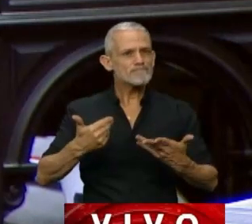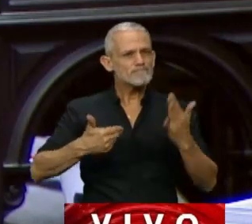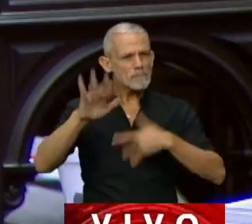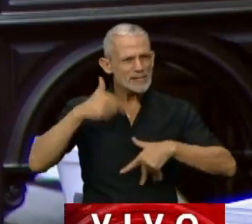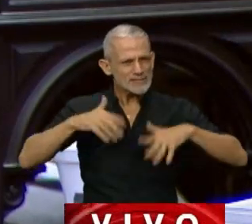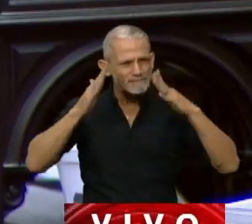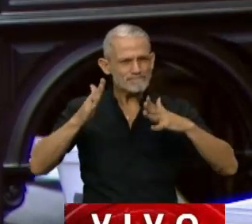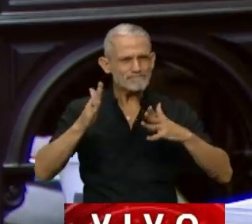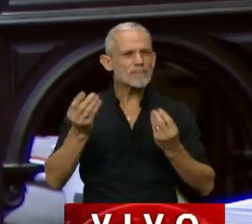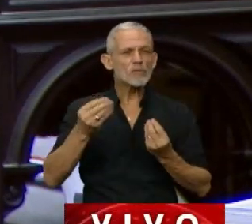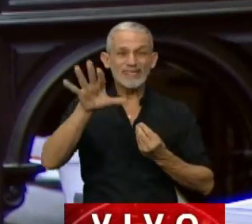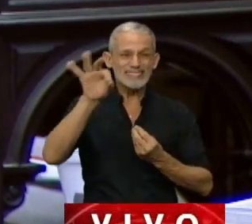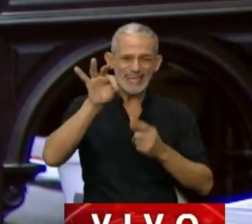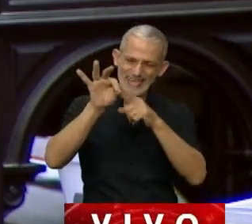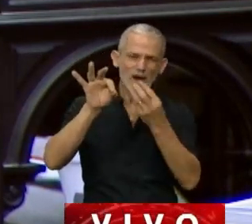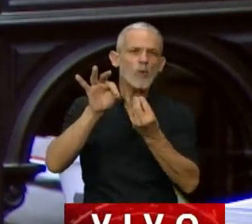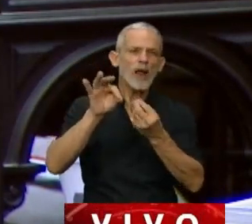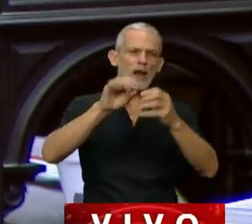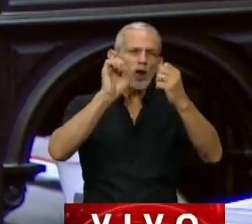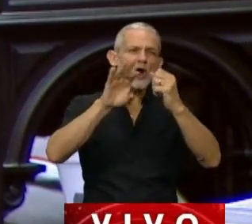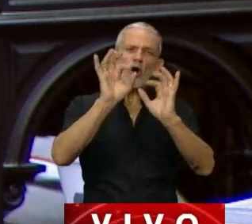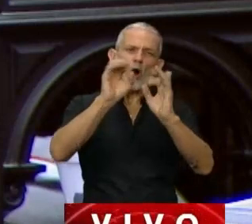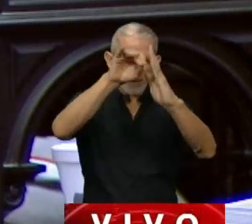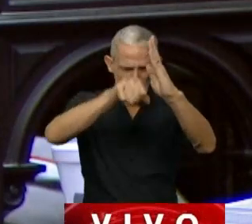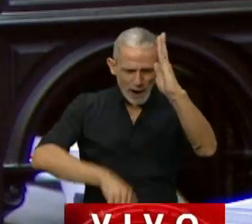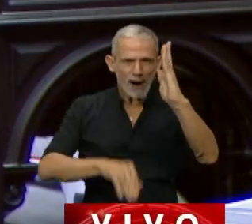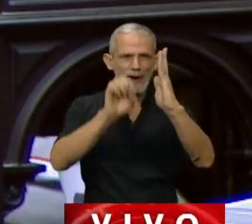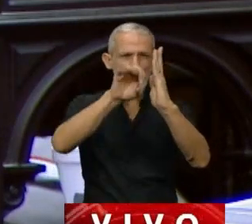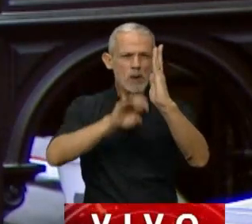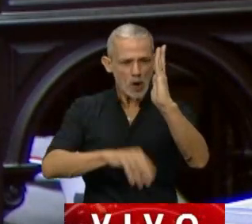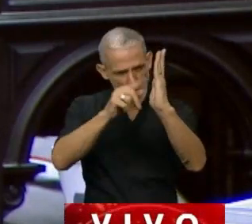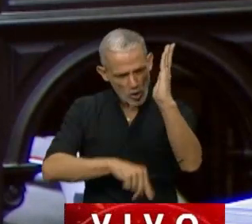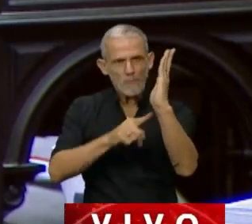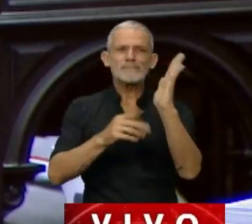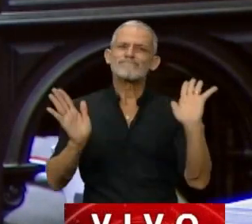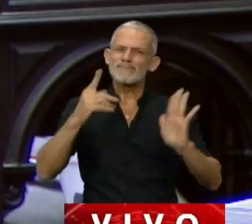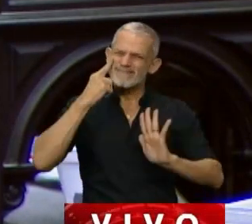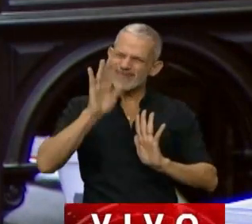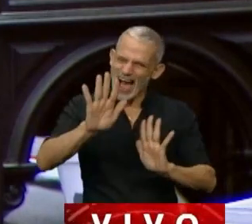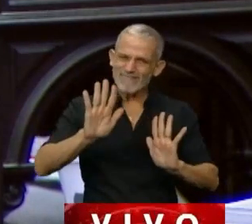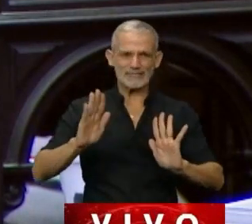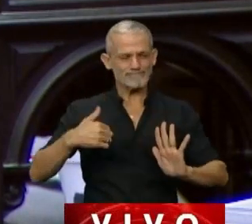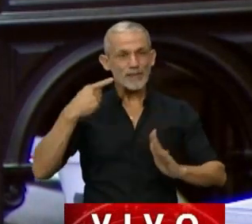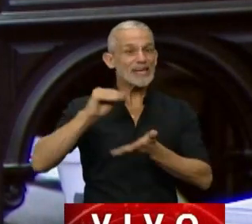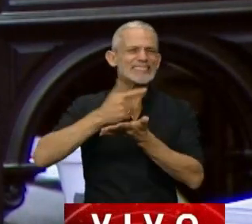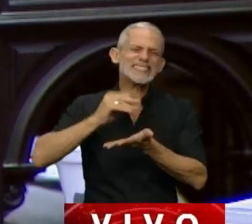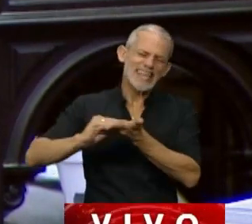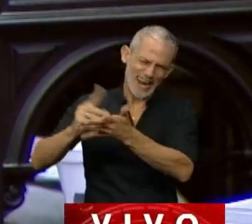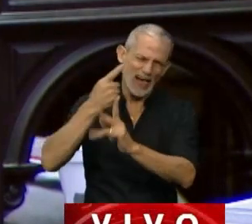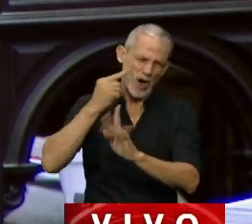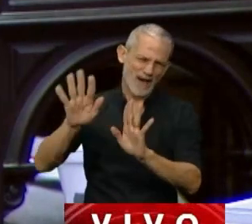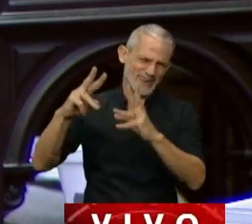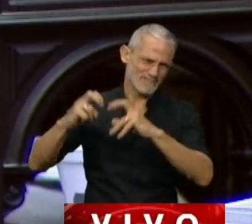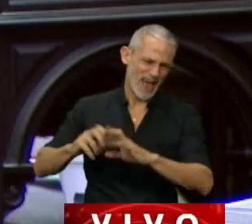especialmente donde se elige lista completa, sería bueno que también sea de revisión. Creo que en el Senado se va a